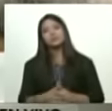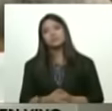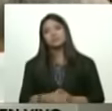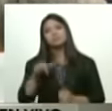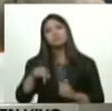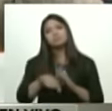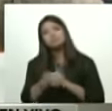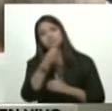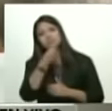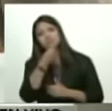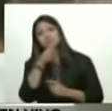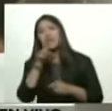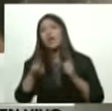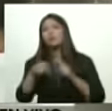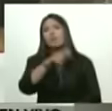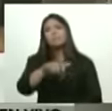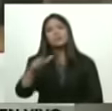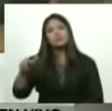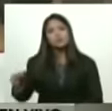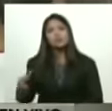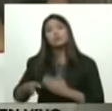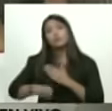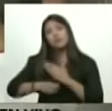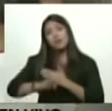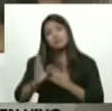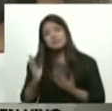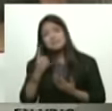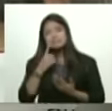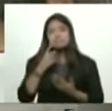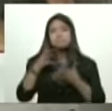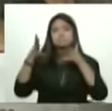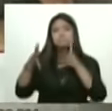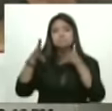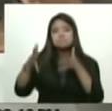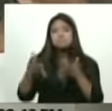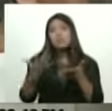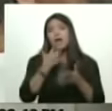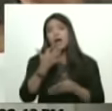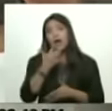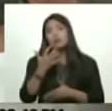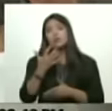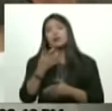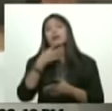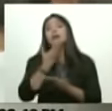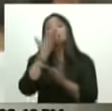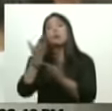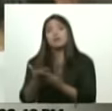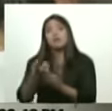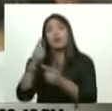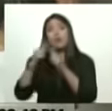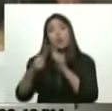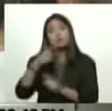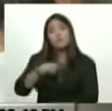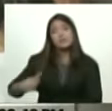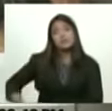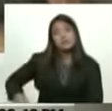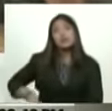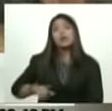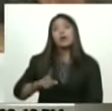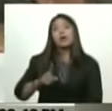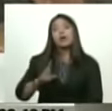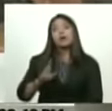aquí. Quizás también algunas personas todavía tienen sus sugerencias, sus comentarios y que le van a hacer esos planteamientos al presidente de la República en cuanto tengan